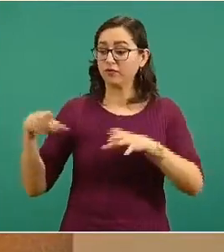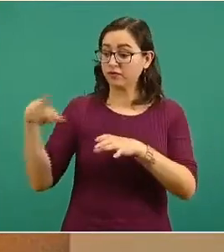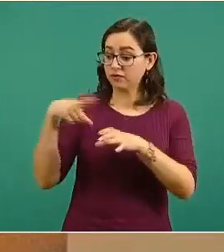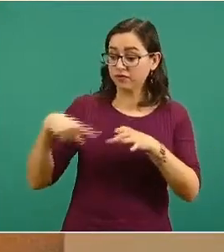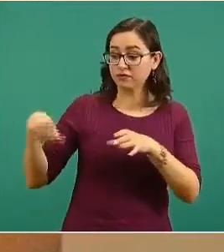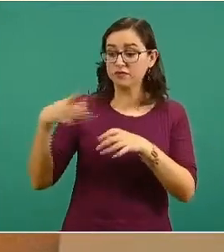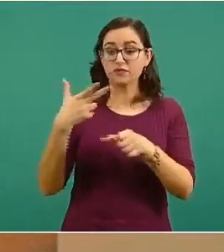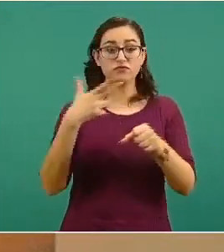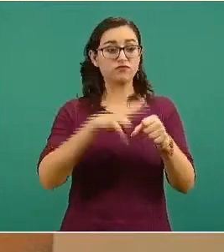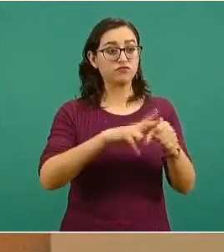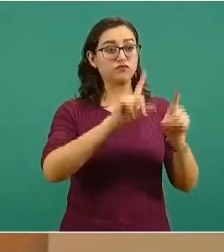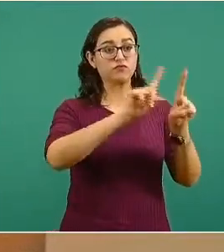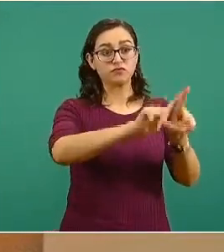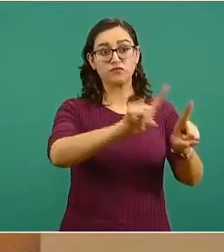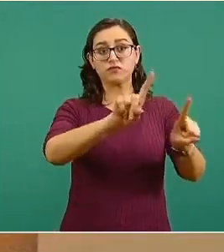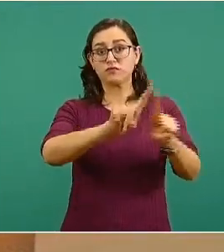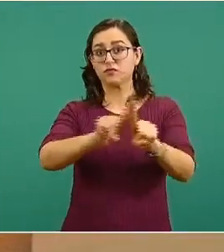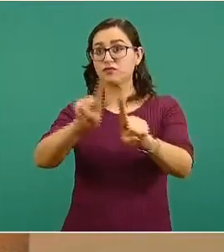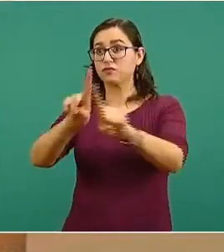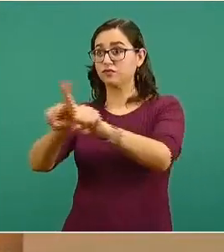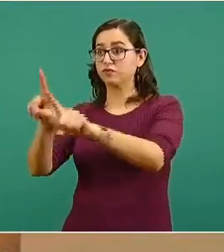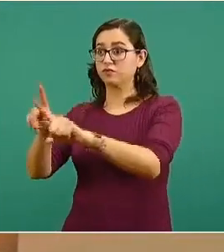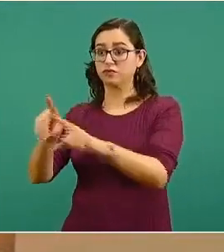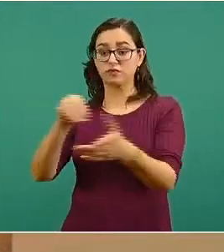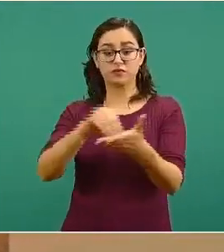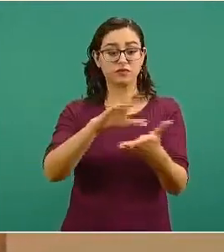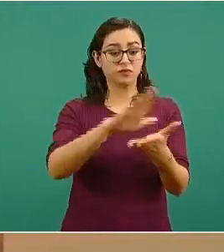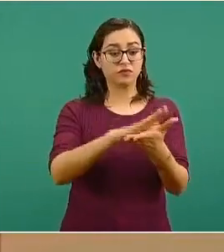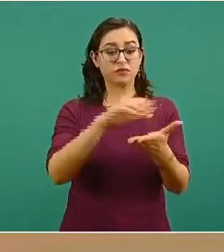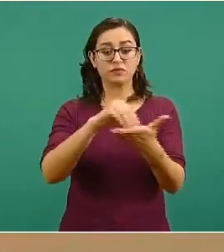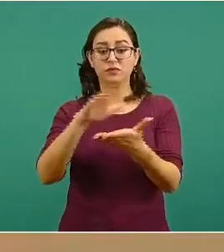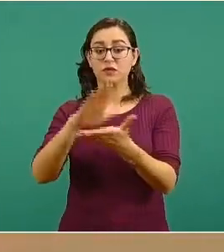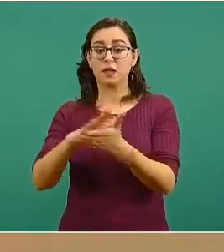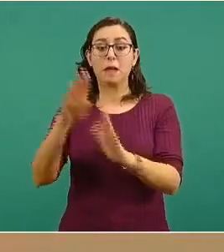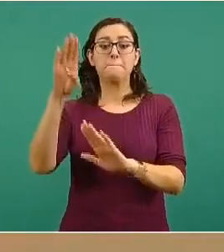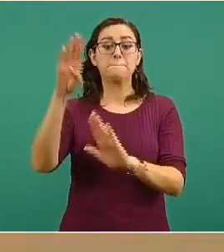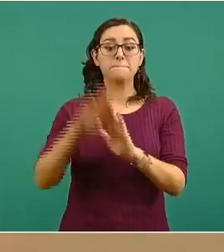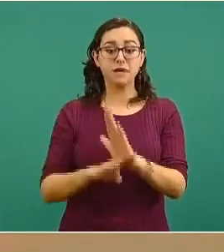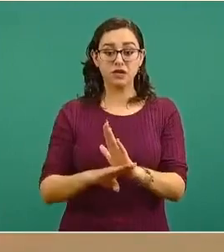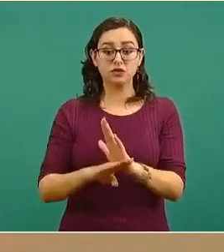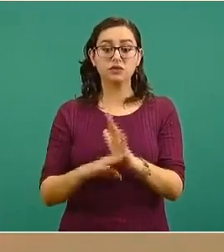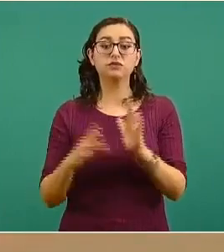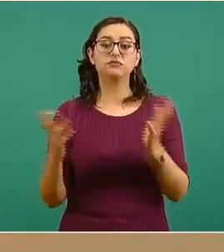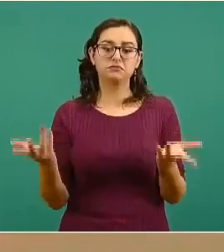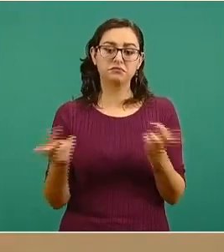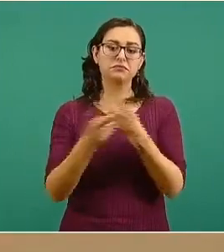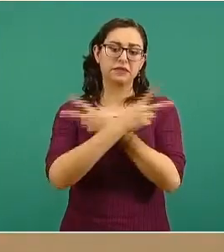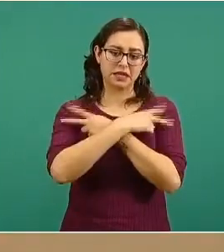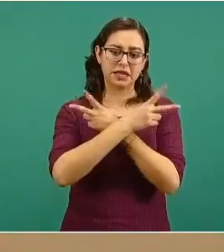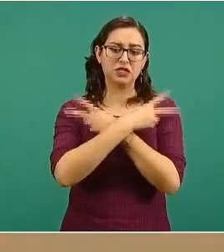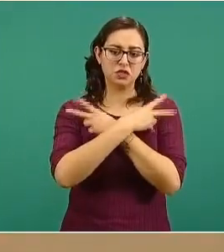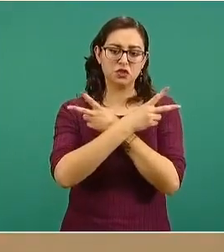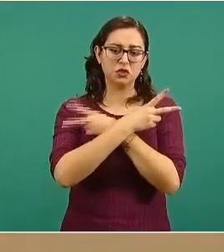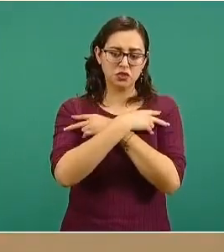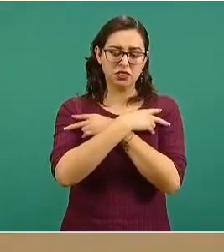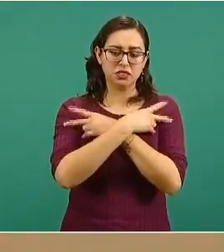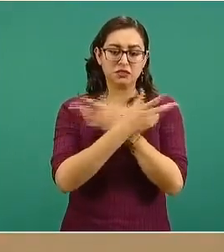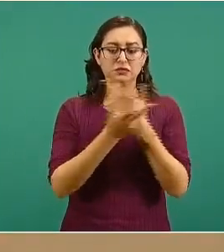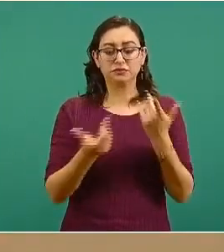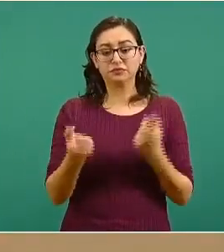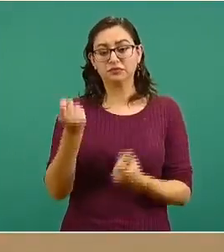unidades de salud, pudiera disminuir dado que es un periodo vacacional, que si alguna persona